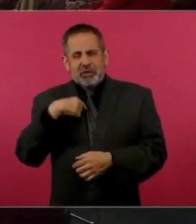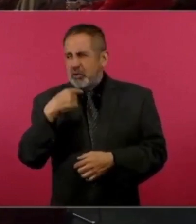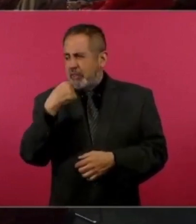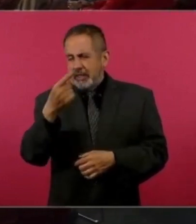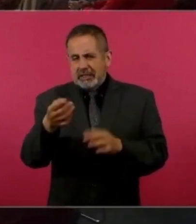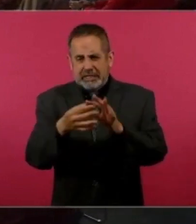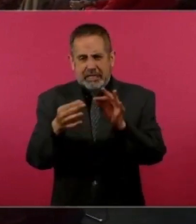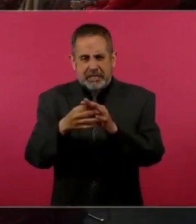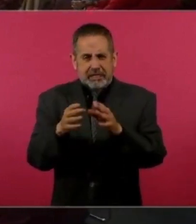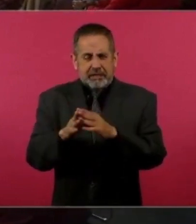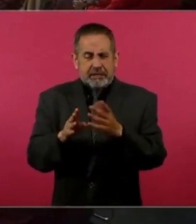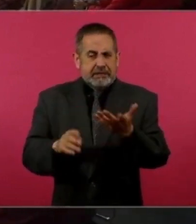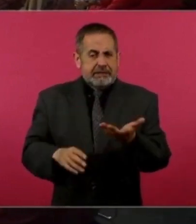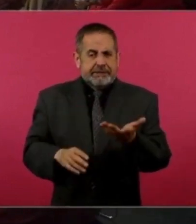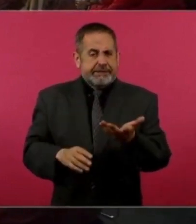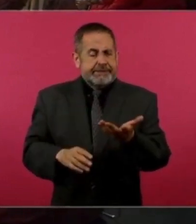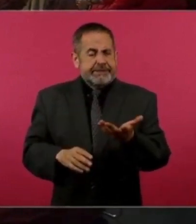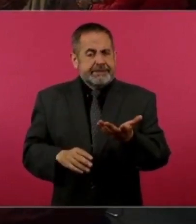de cómo